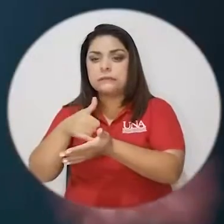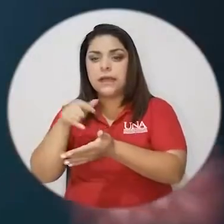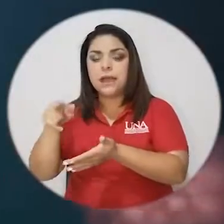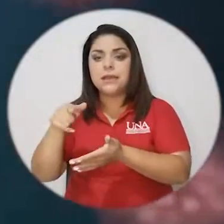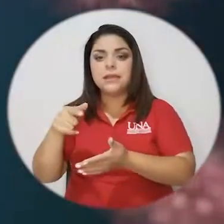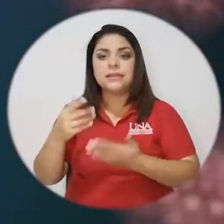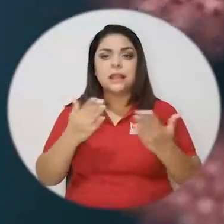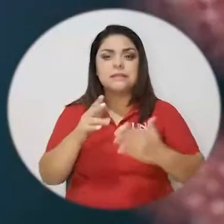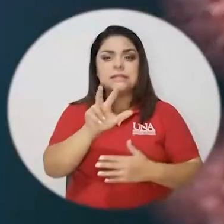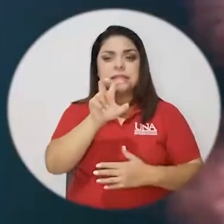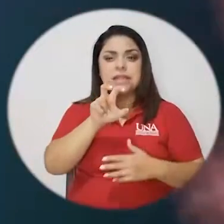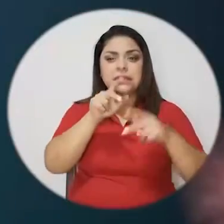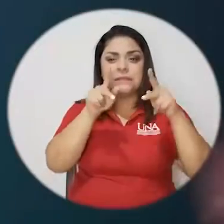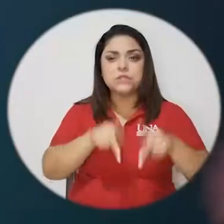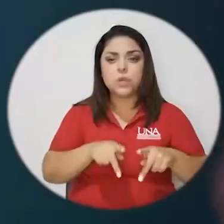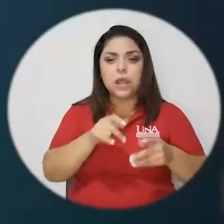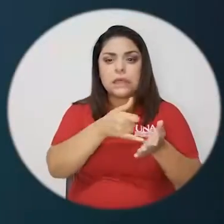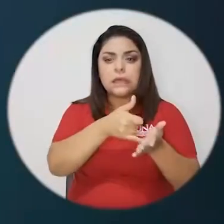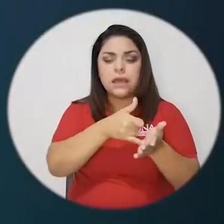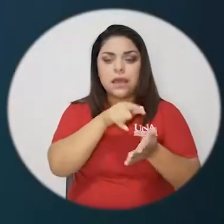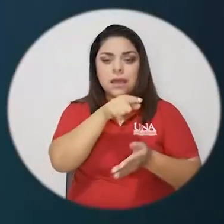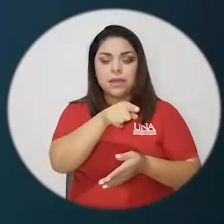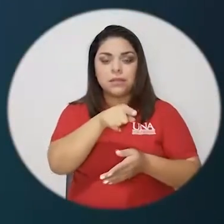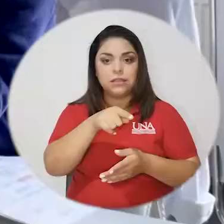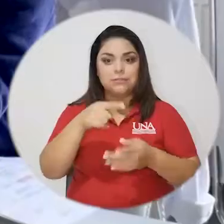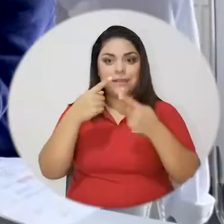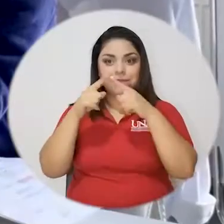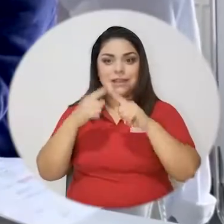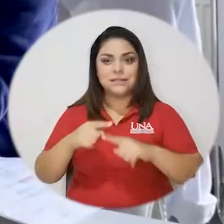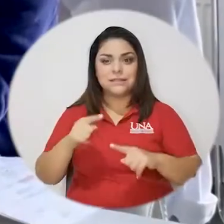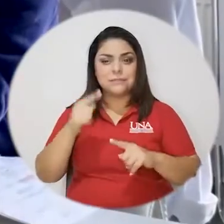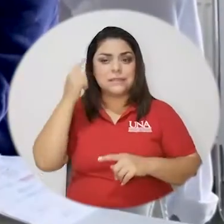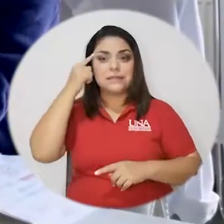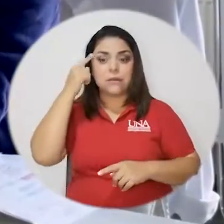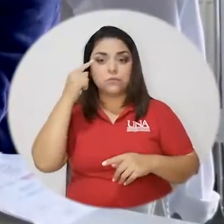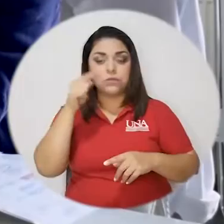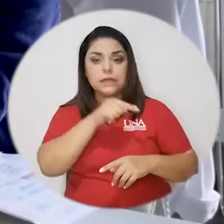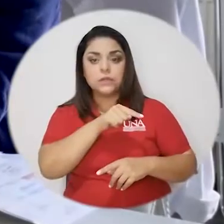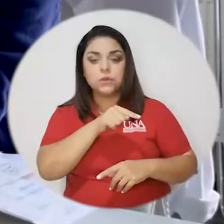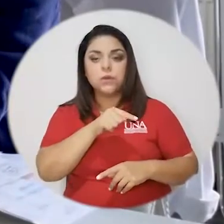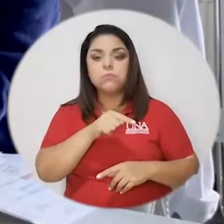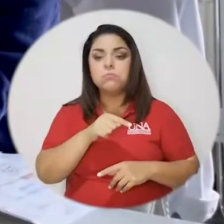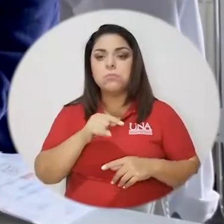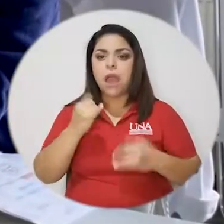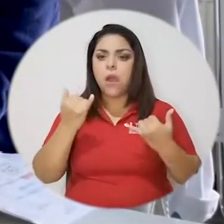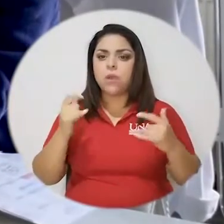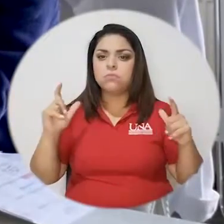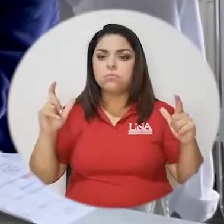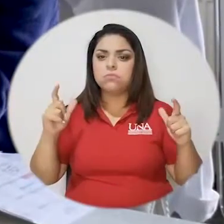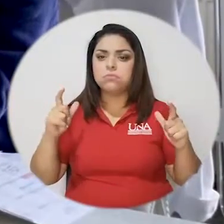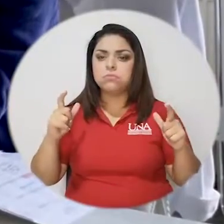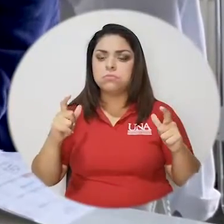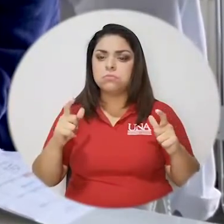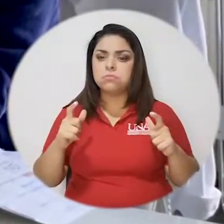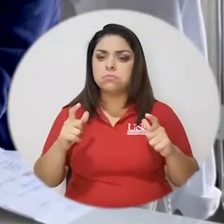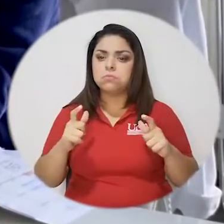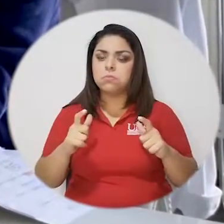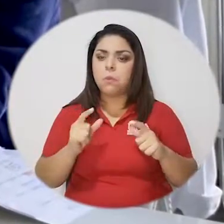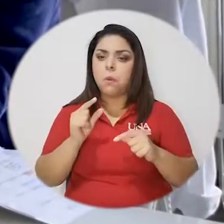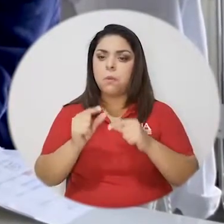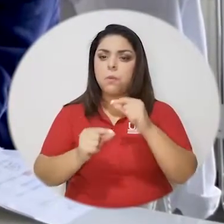300 personas en la UCI y cosas por el estilo. Más bien comenzamos a observar una reducción paulatina de